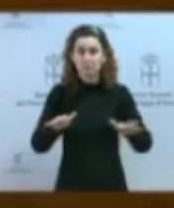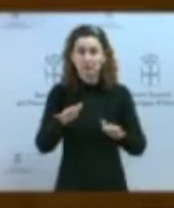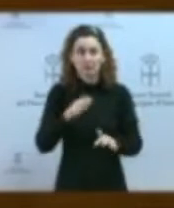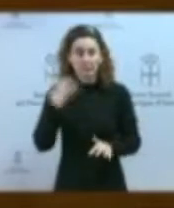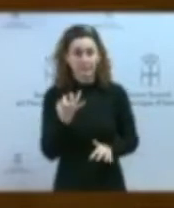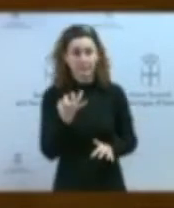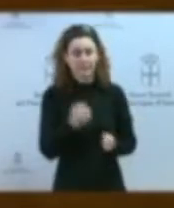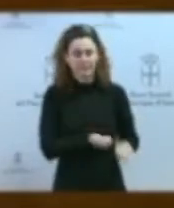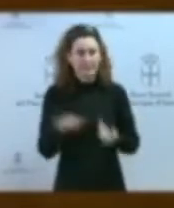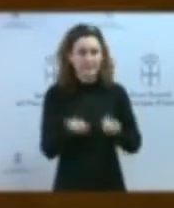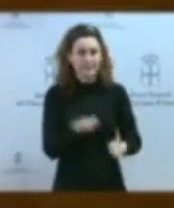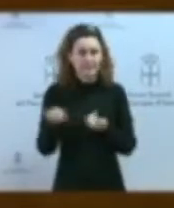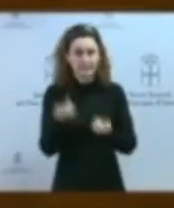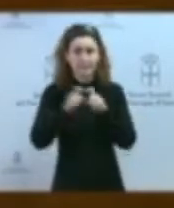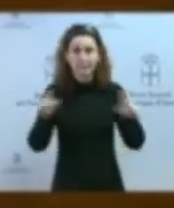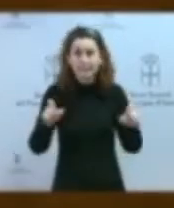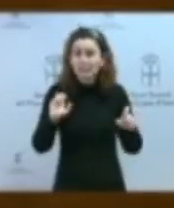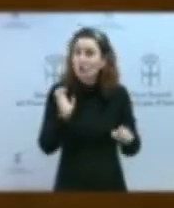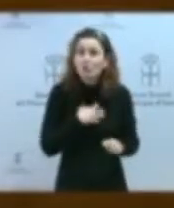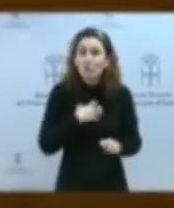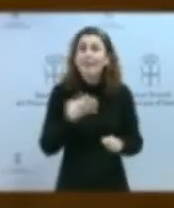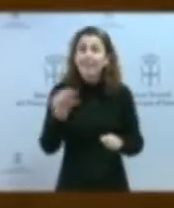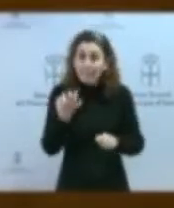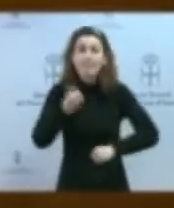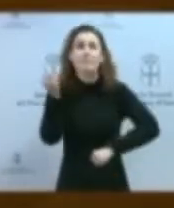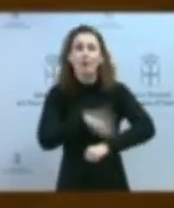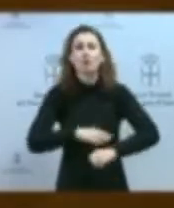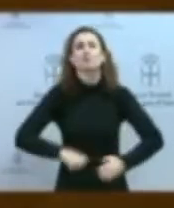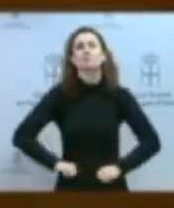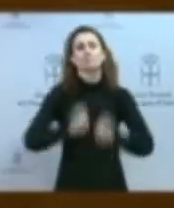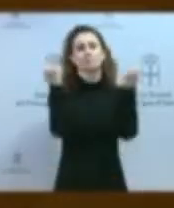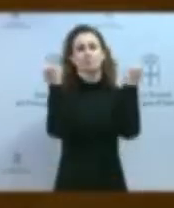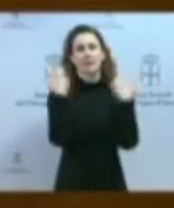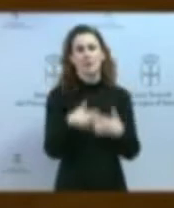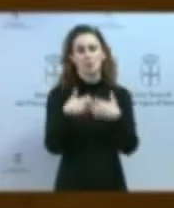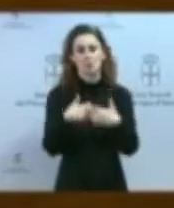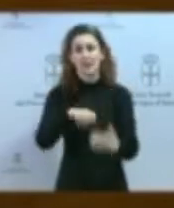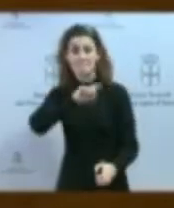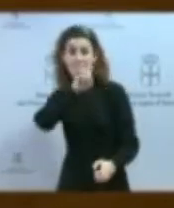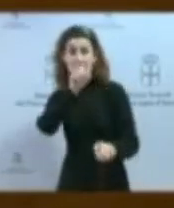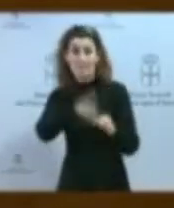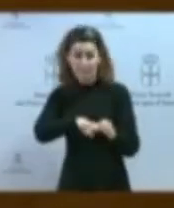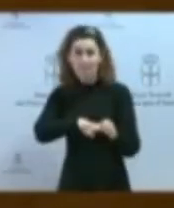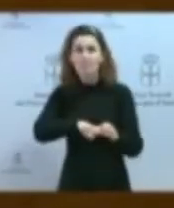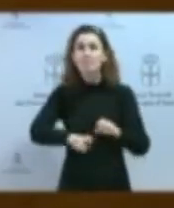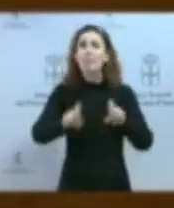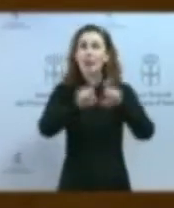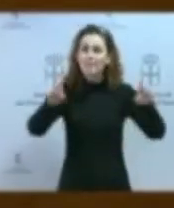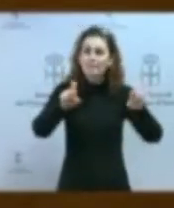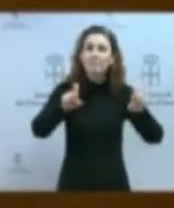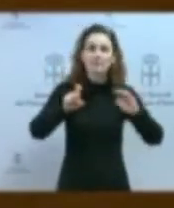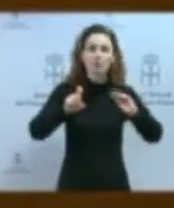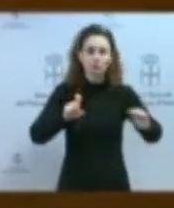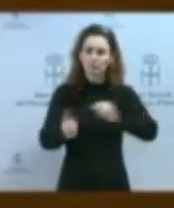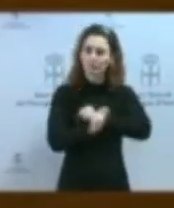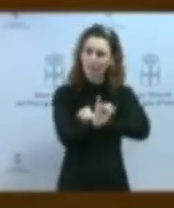rescate industrial, para poder participar en empresas estratégicas que puedan estar en riesgo de deslocalización en Asturias. Es